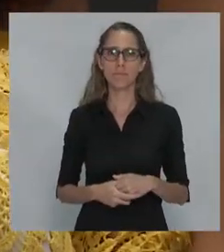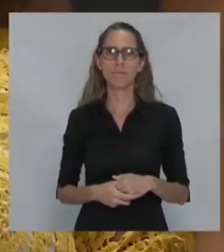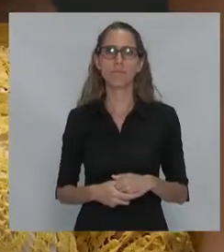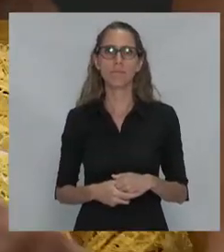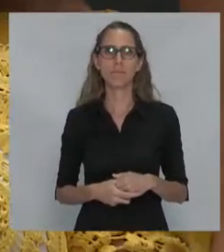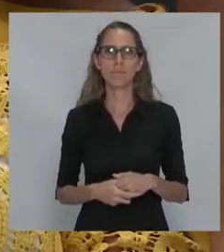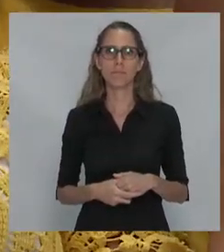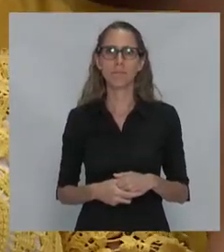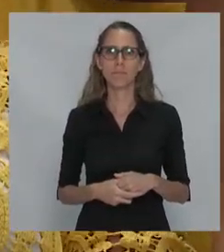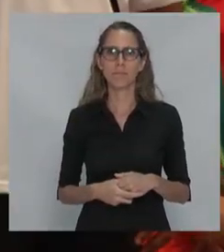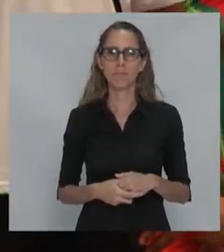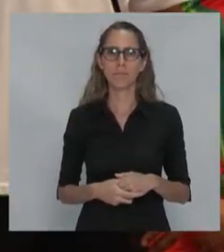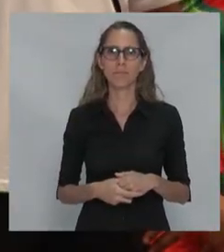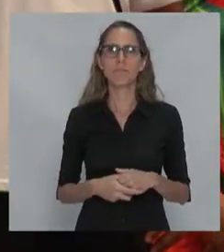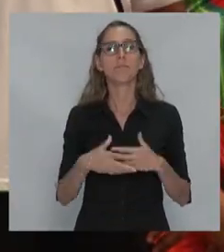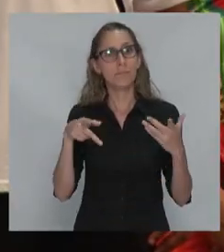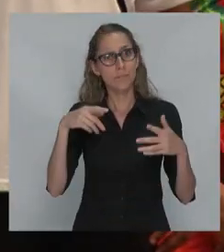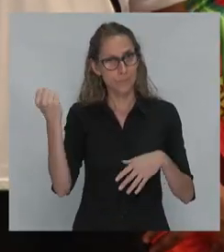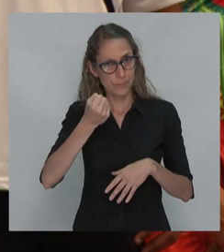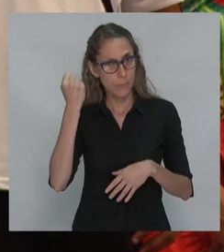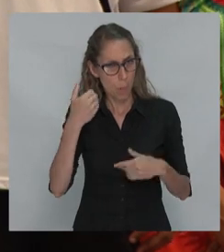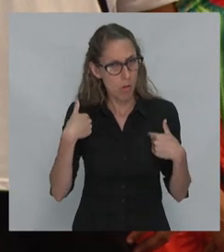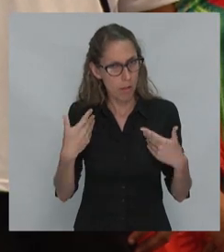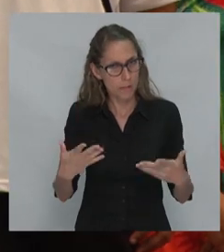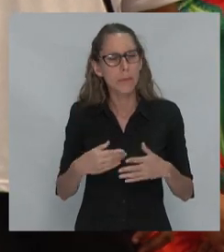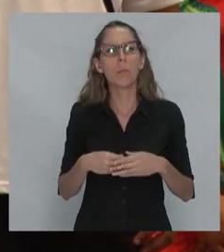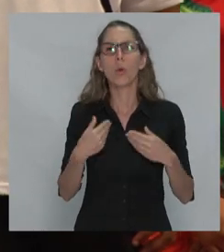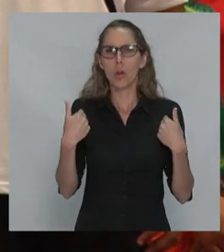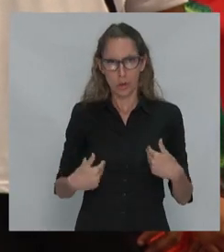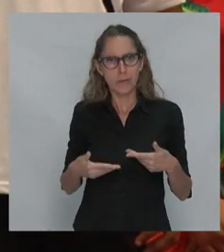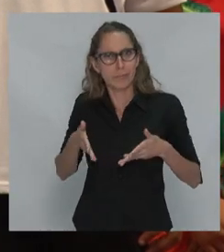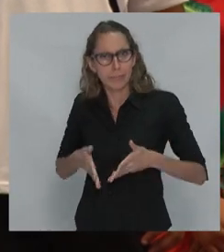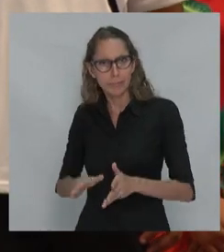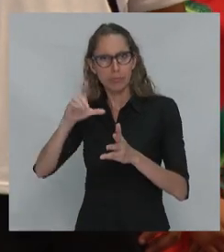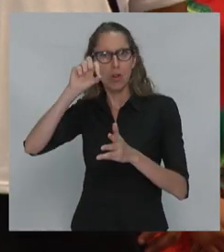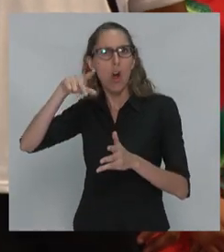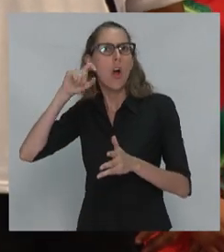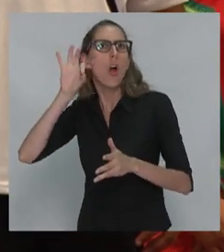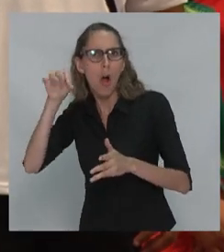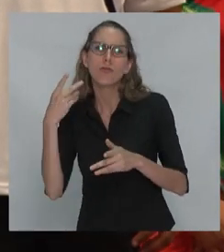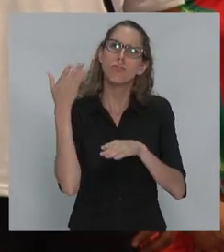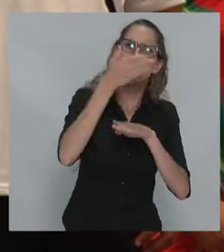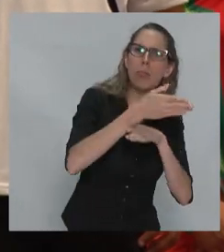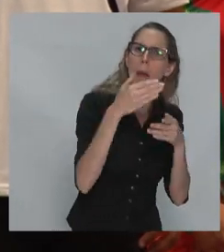Sí, eso es importante para mí porque como congolés estudié en la UNAM,